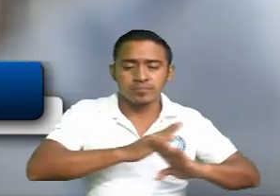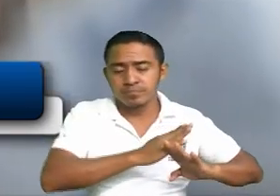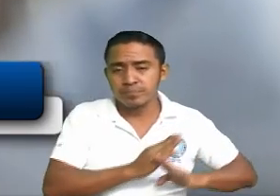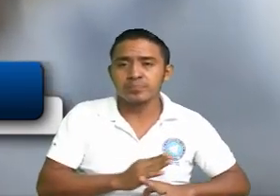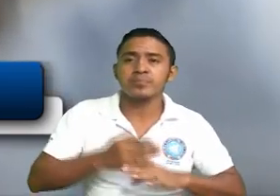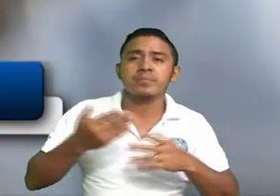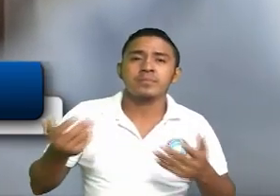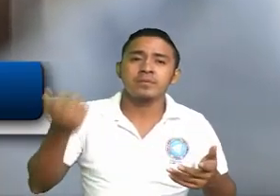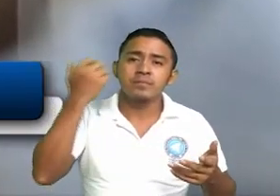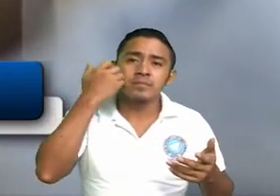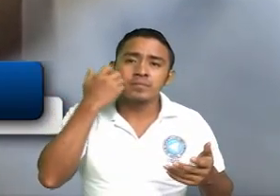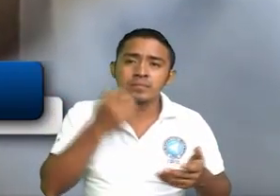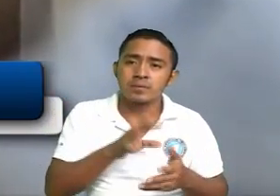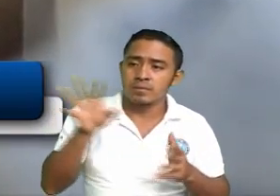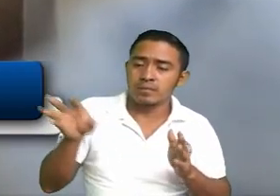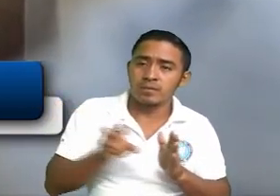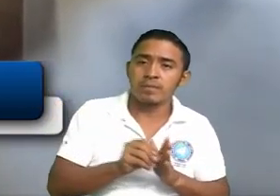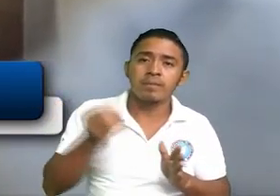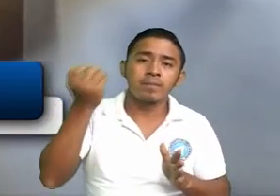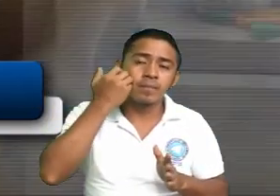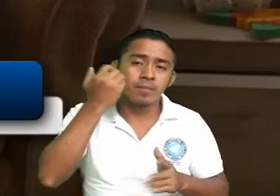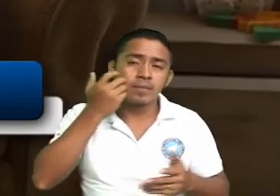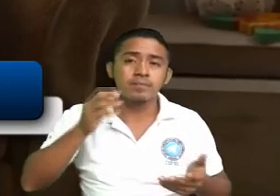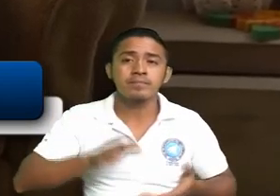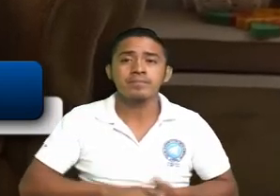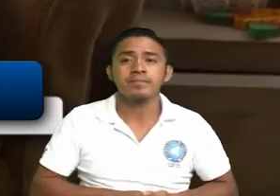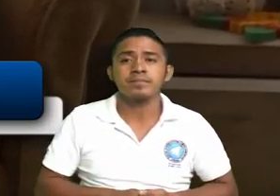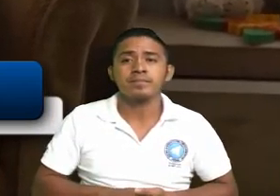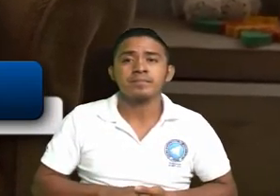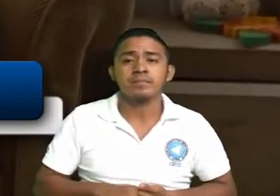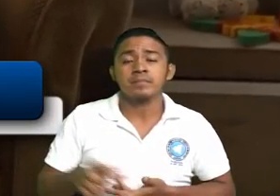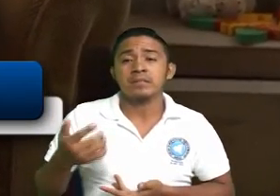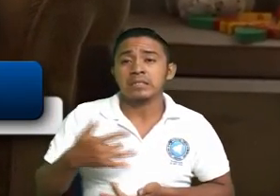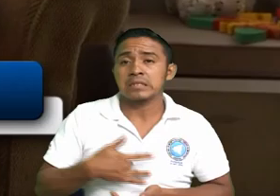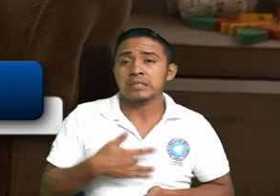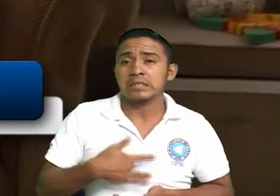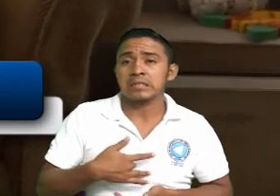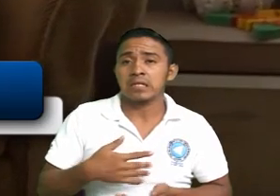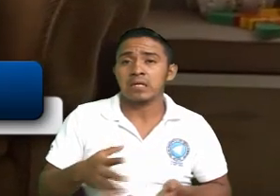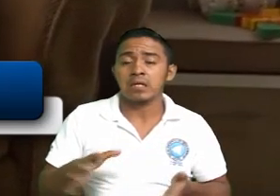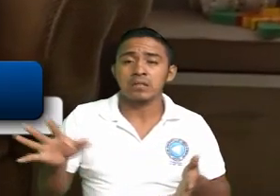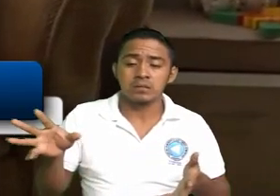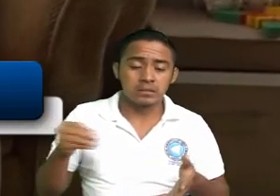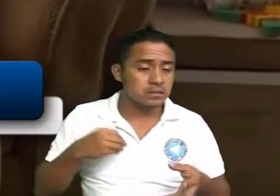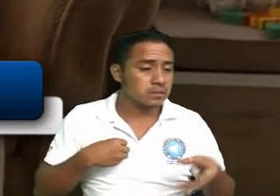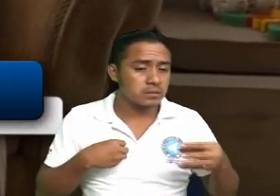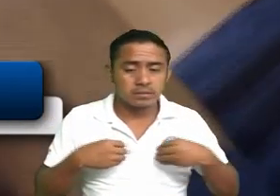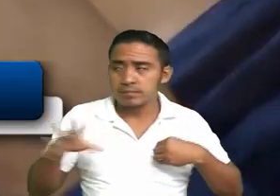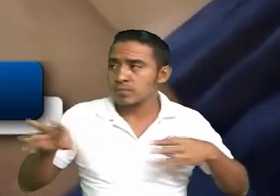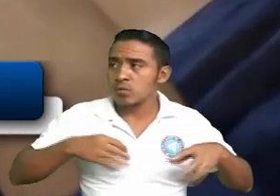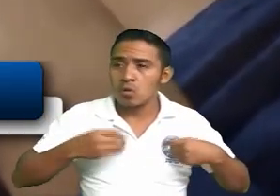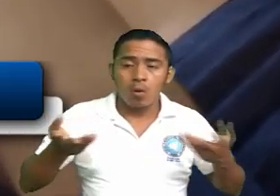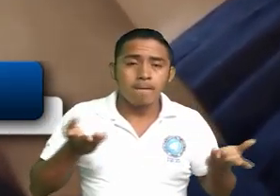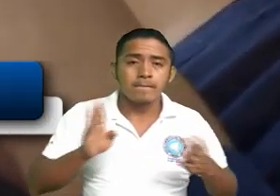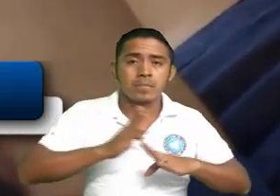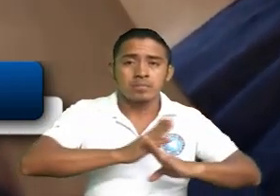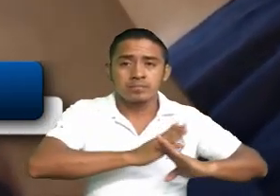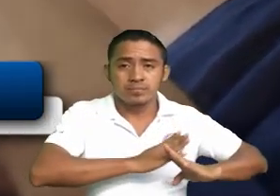exponga mucho a los ambientes. Sin embargo, después de este tiempo sí es recomendable, porque este bebé